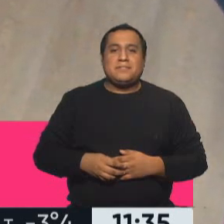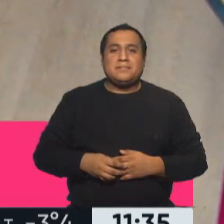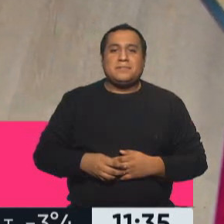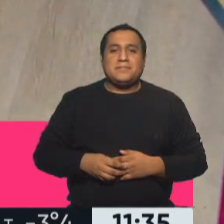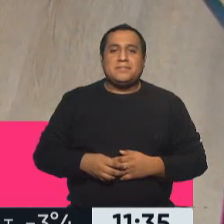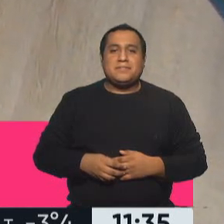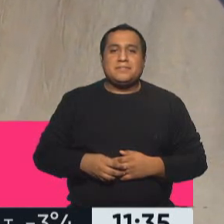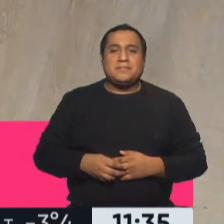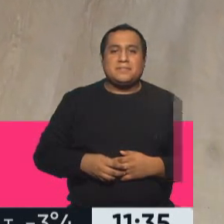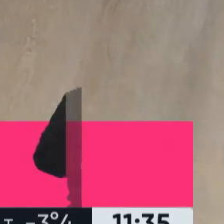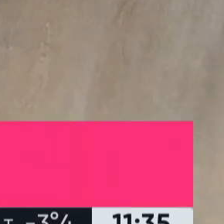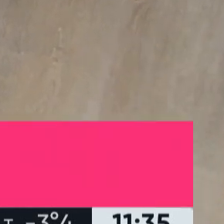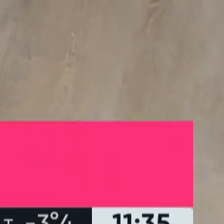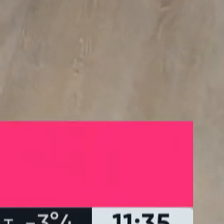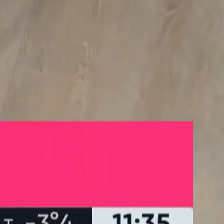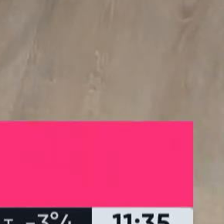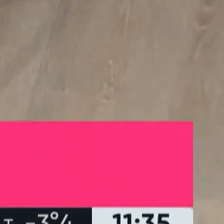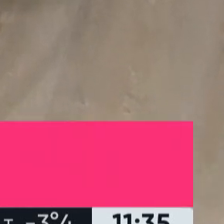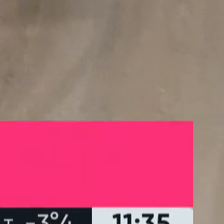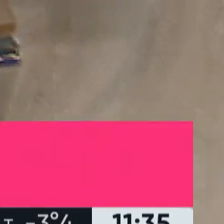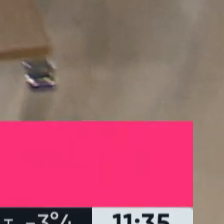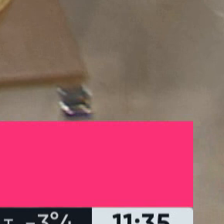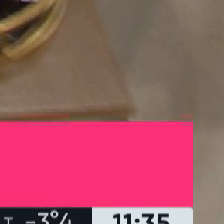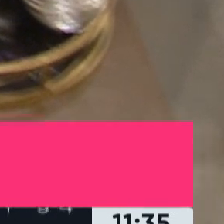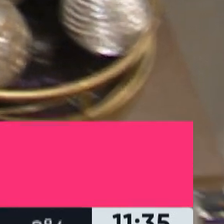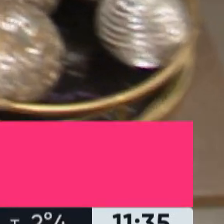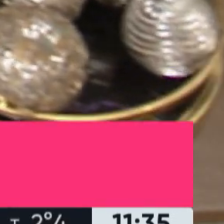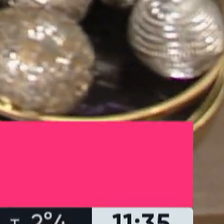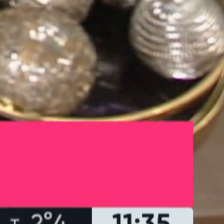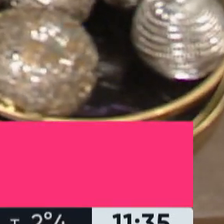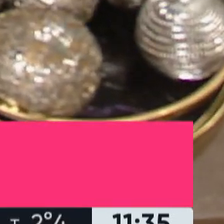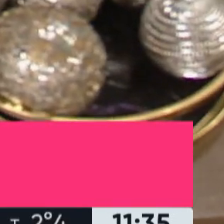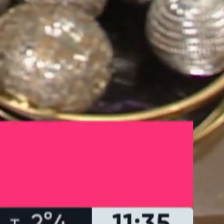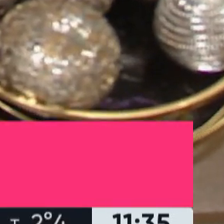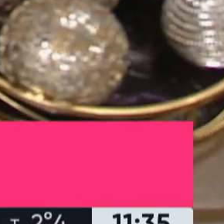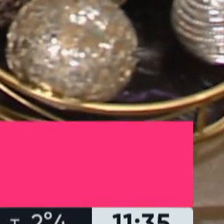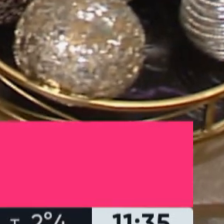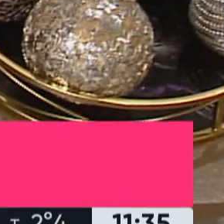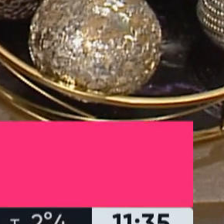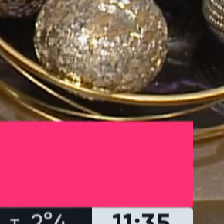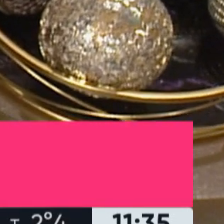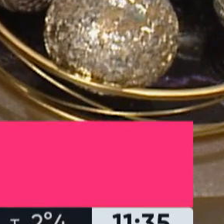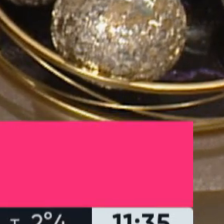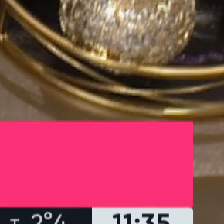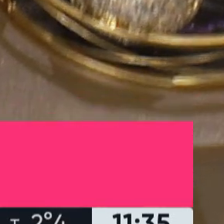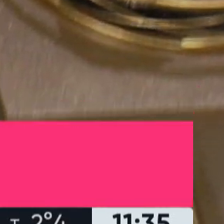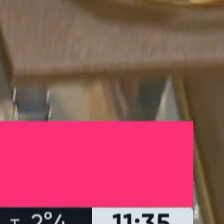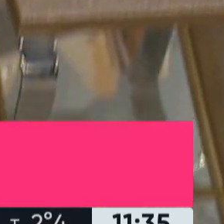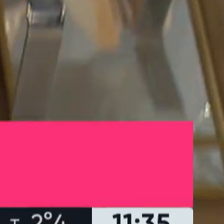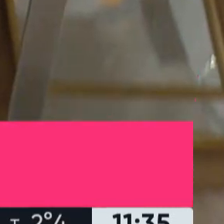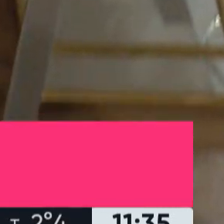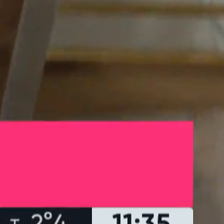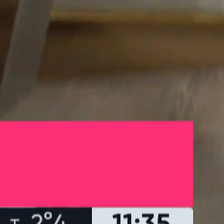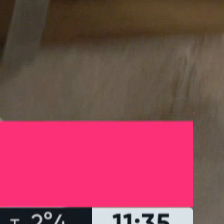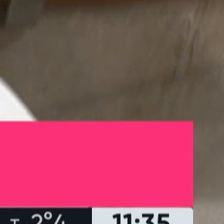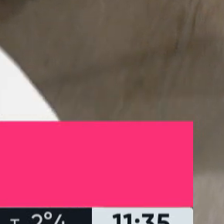Mira, es un mazo de cartas. ¿Mesa? Sí, lo voy a la mesa, pero primero con este mazo de cartas que voy a hacer así y lo hacemos dos chiquititos. Porque con él, este grande no me servía. Entonces ahora tengo dos cajitas